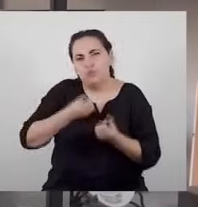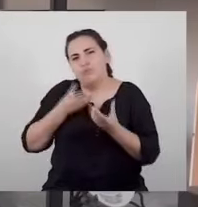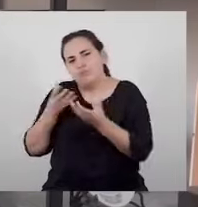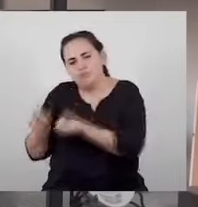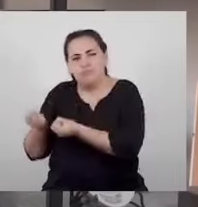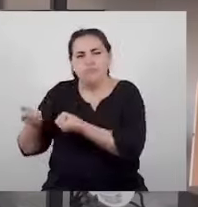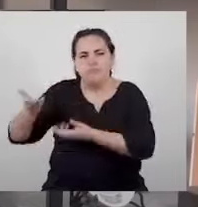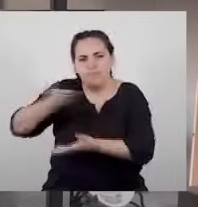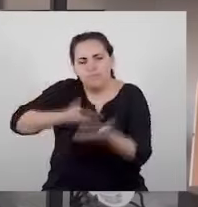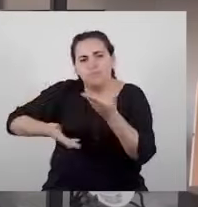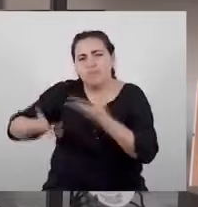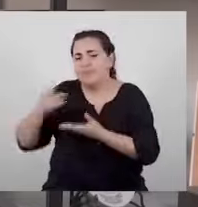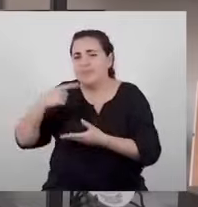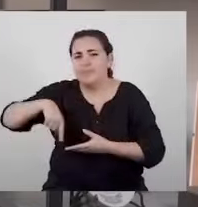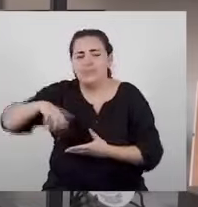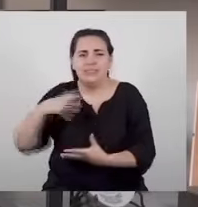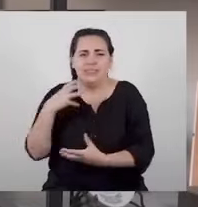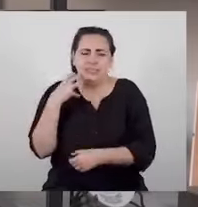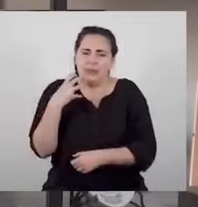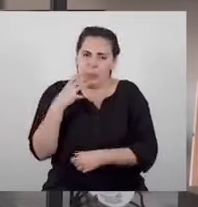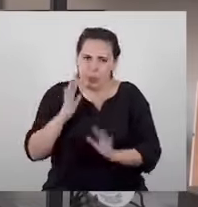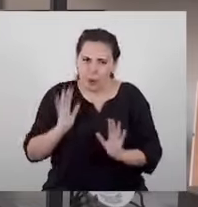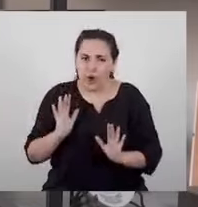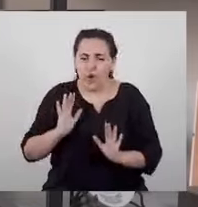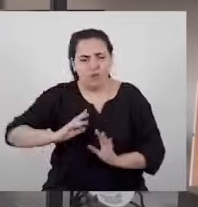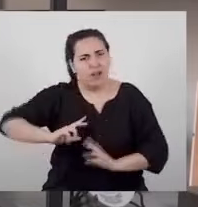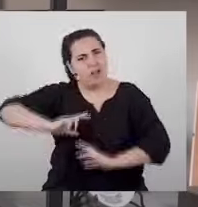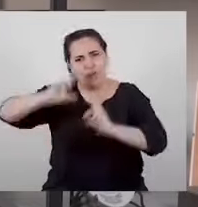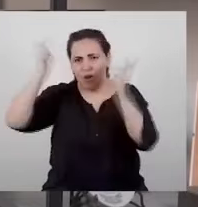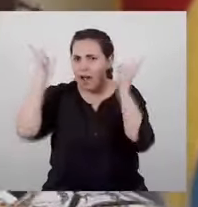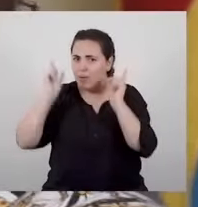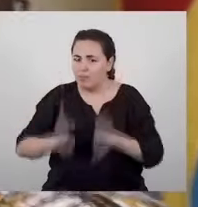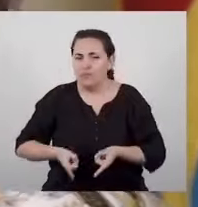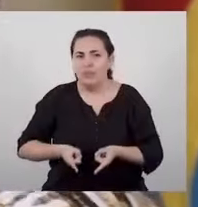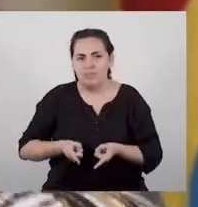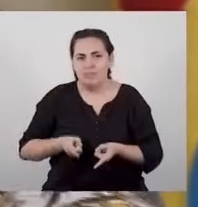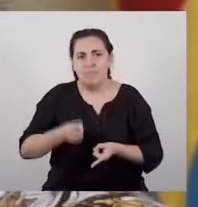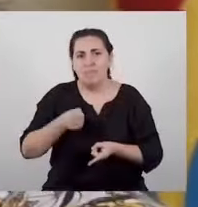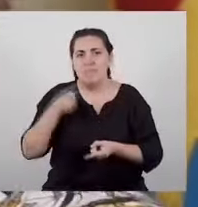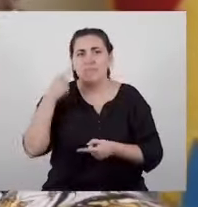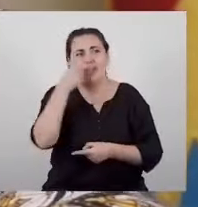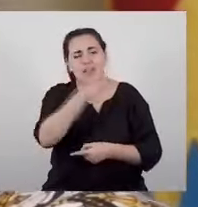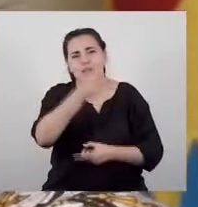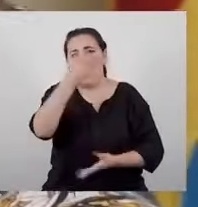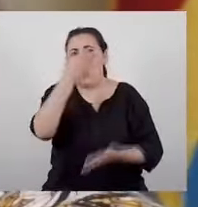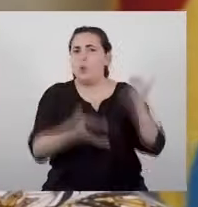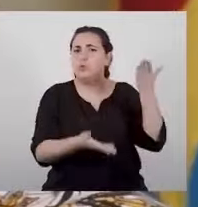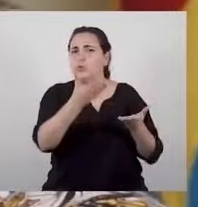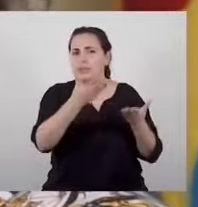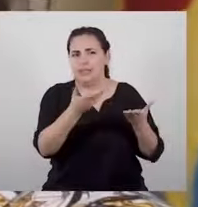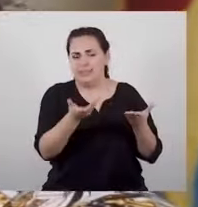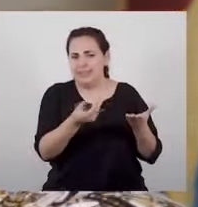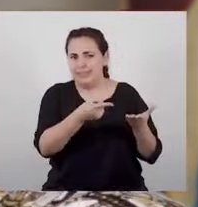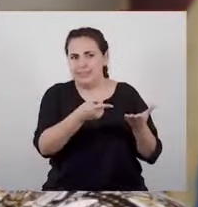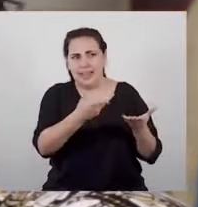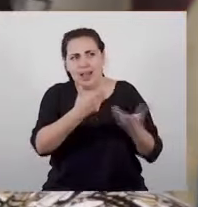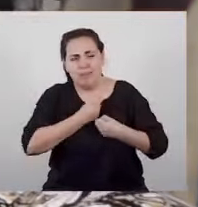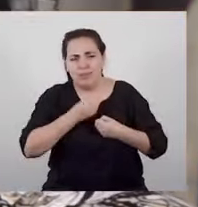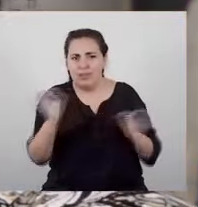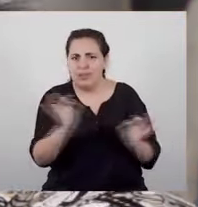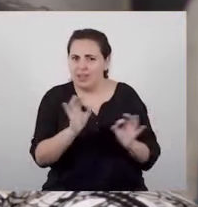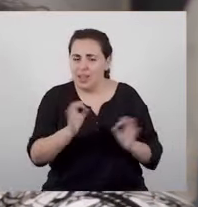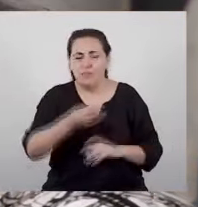nos da mucha bronca no voy a negar que nos enojamos un montón con la justicia que no no acompaña en muchos casos